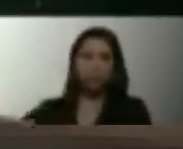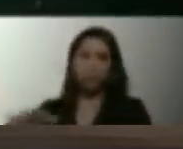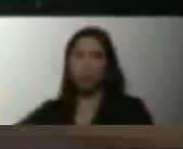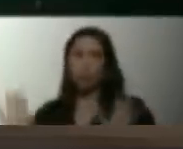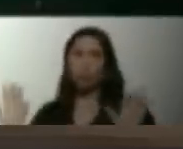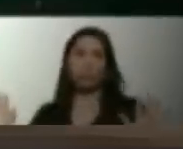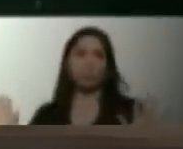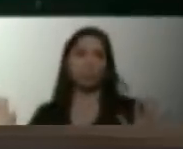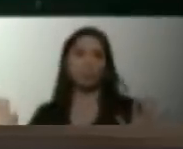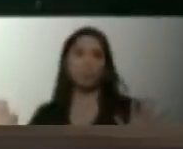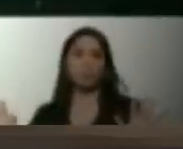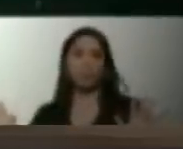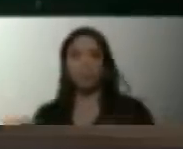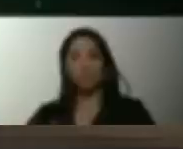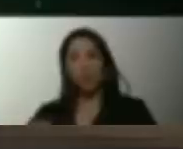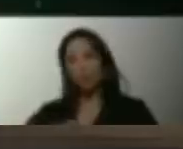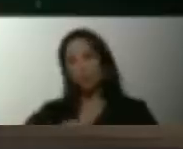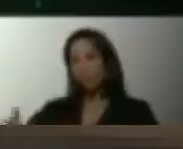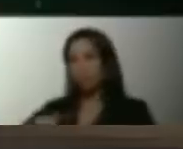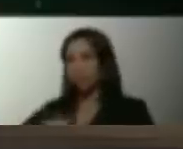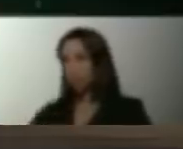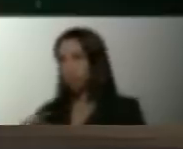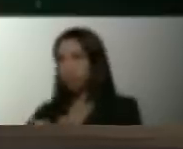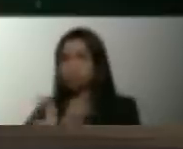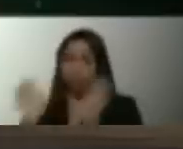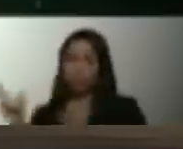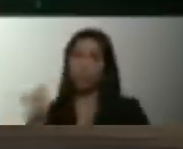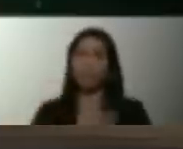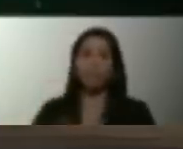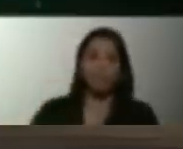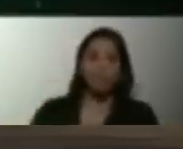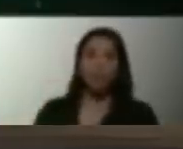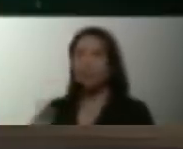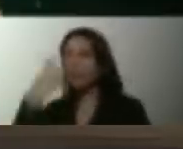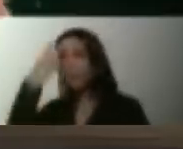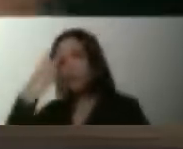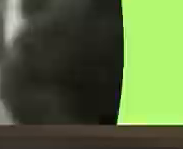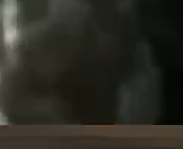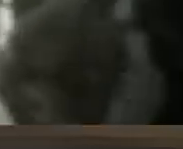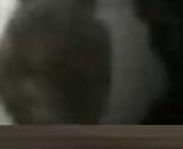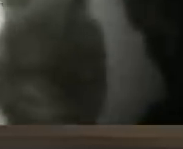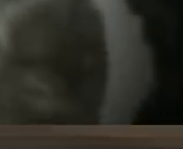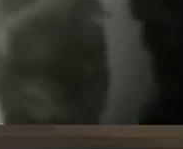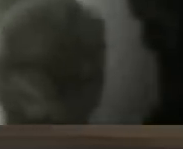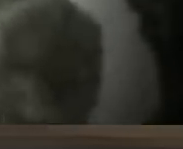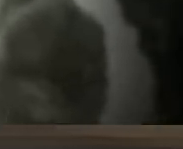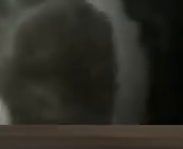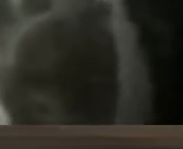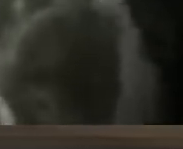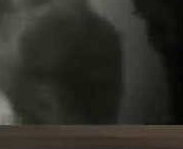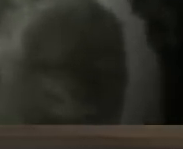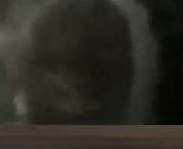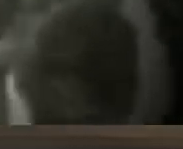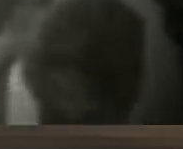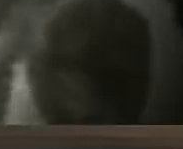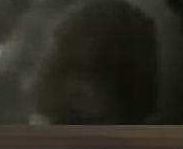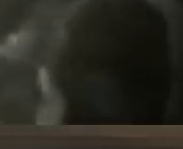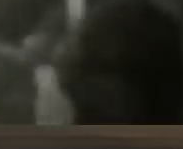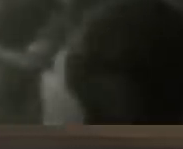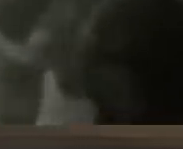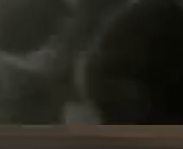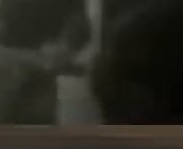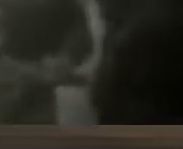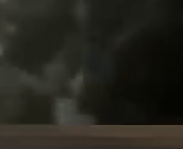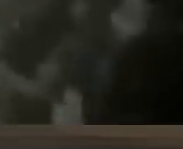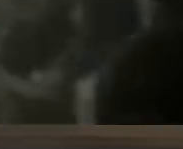antemano muchas gracias. El régimen de Nicolás Maduro detuvo a un ciudadano estadounidense en Venezuela. La denuncia la hizo el comisionado presidencial para